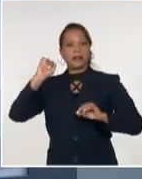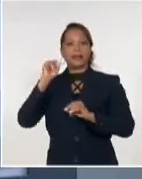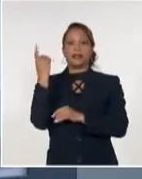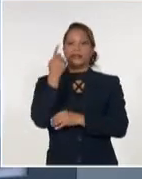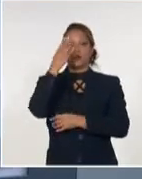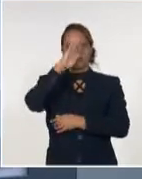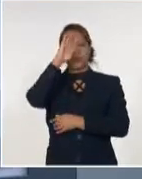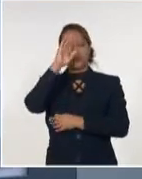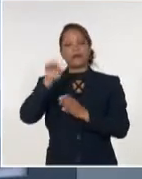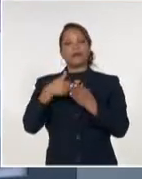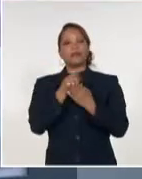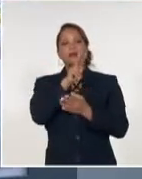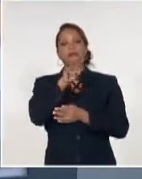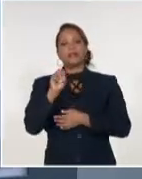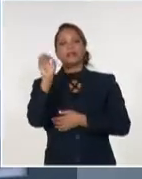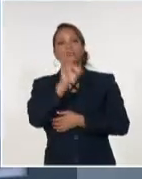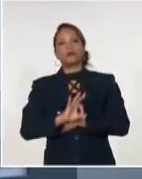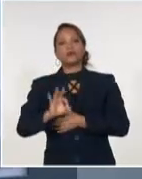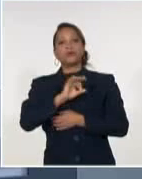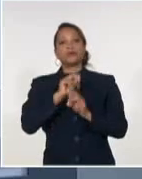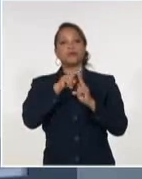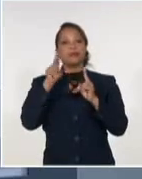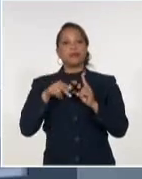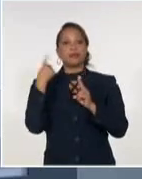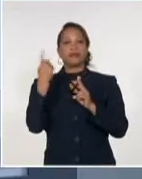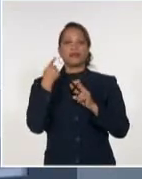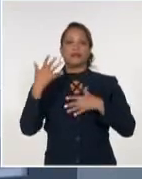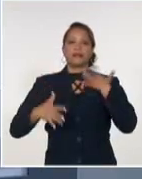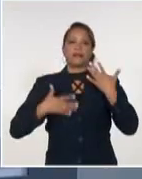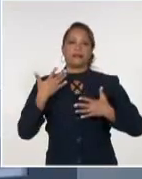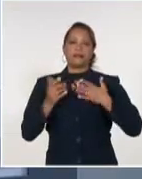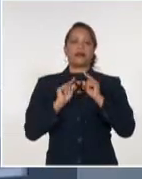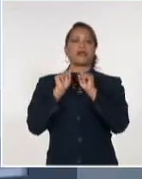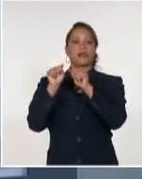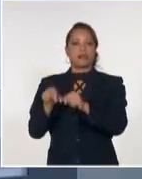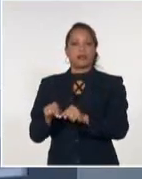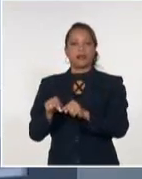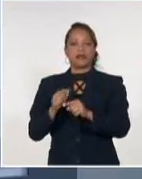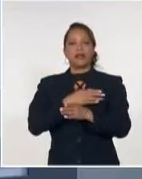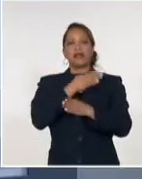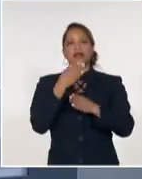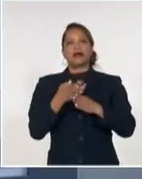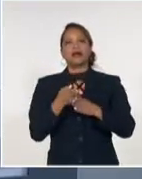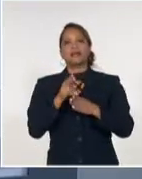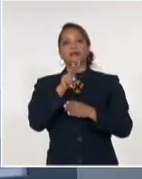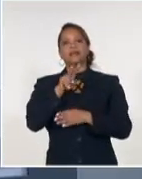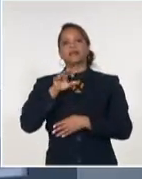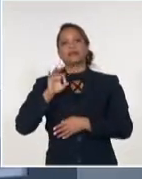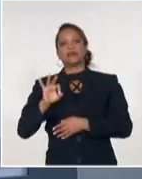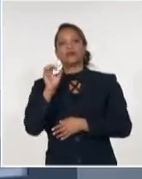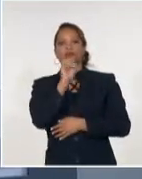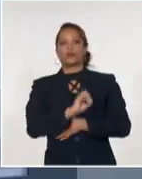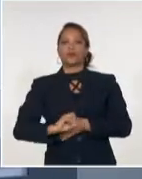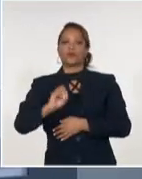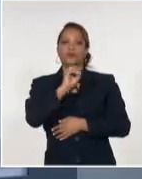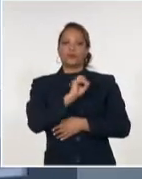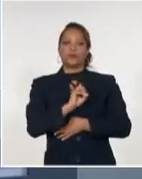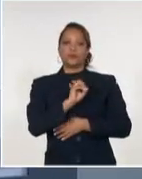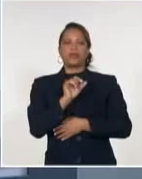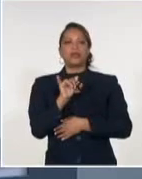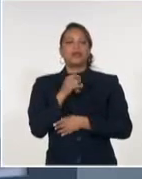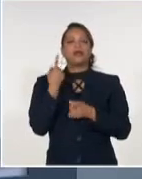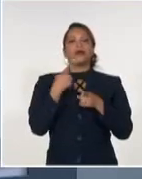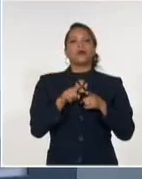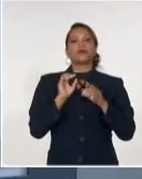presentación en el Teatro Nacional, como viene sucediendo desde inicios de la jornada y que se extenderá hasta el próximo 28 de octubre. Y además, en los